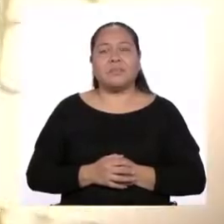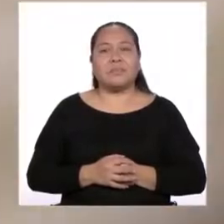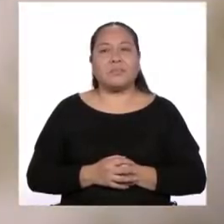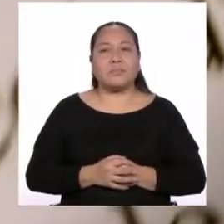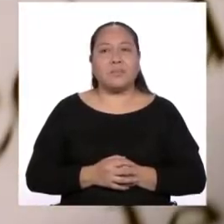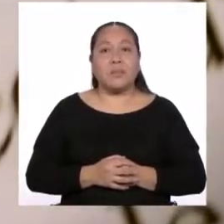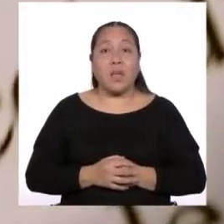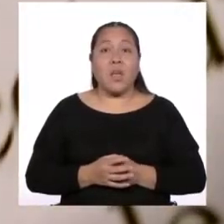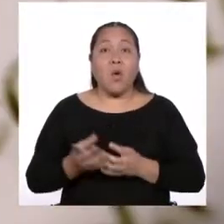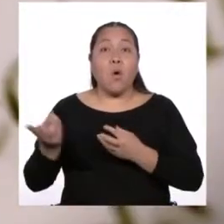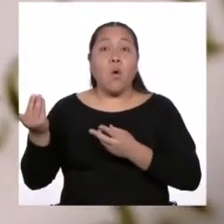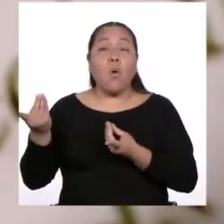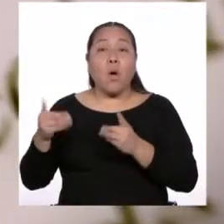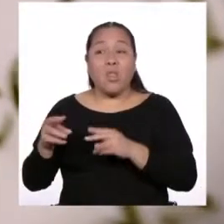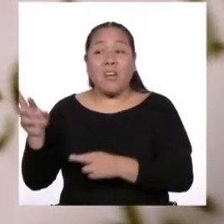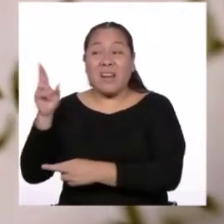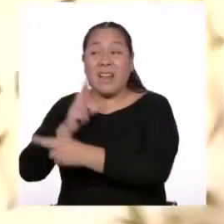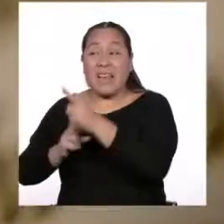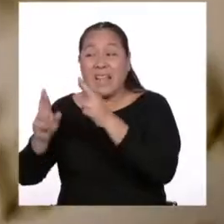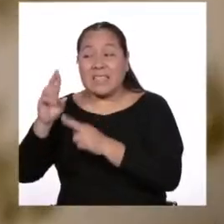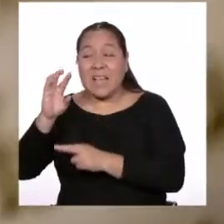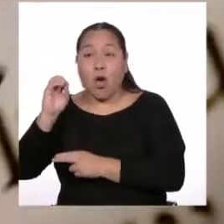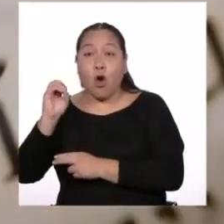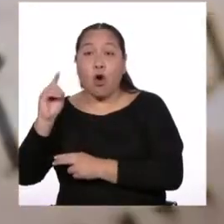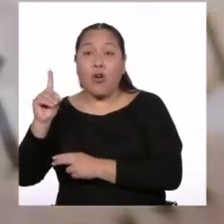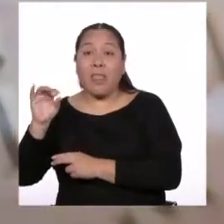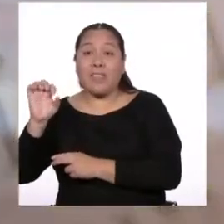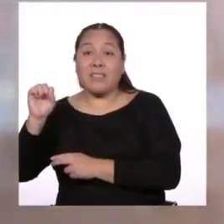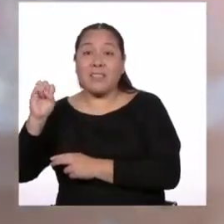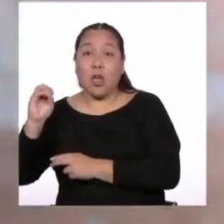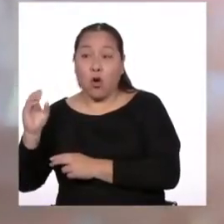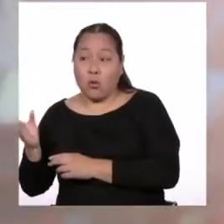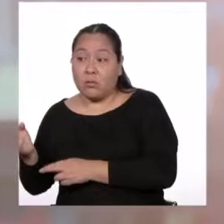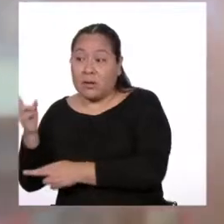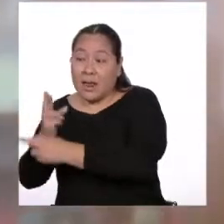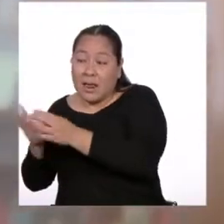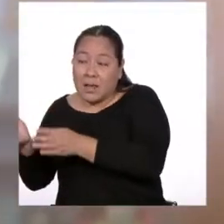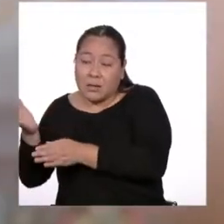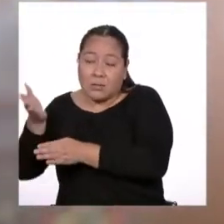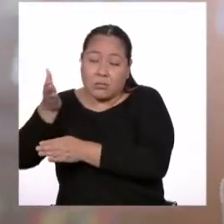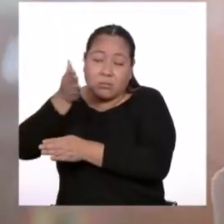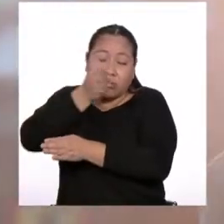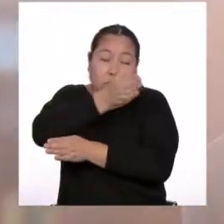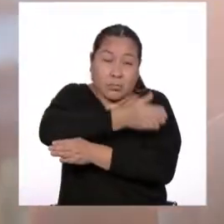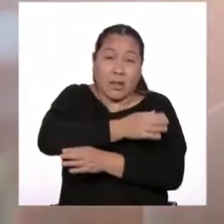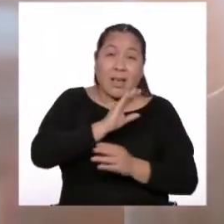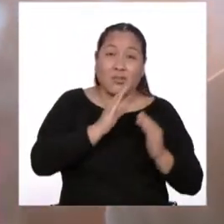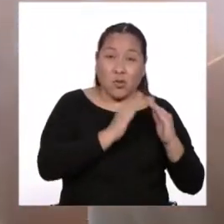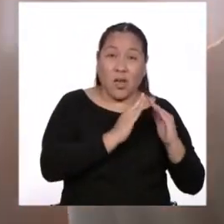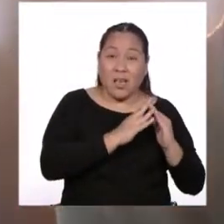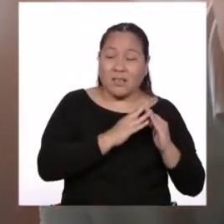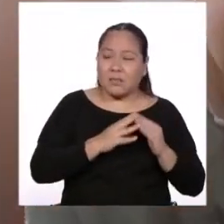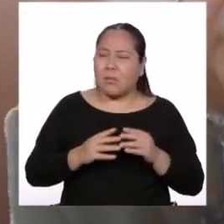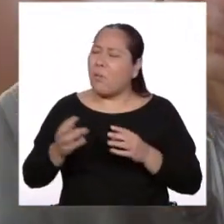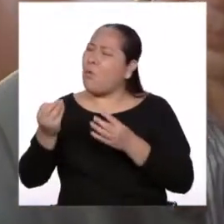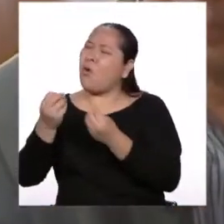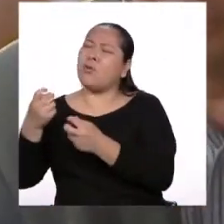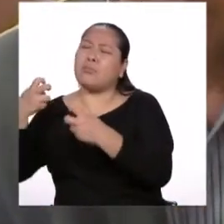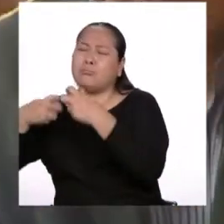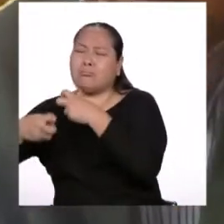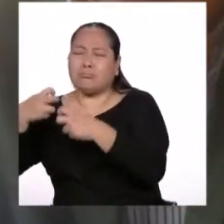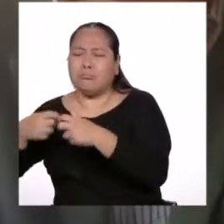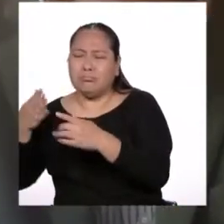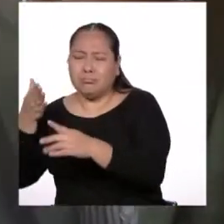El retorno de Odiseo a su hogar está asignado por una serie de problemas, pero